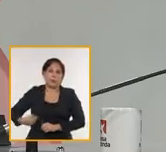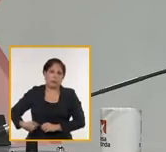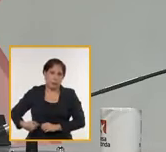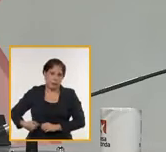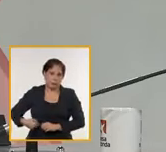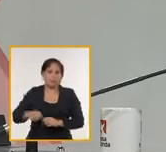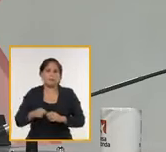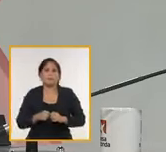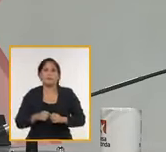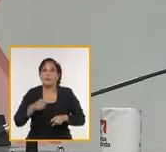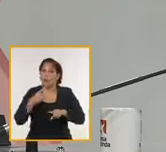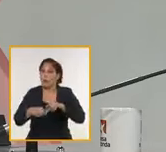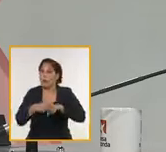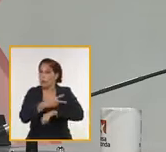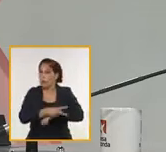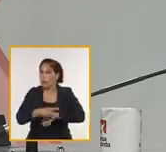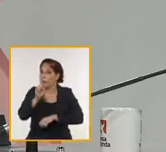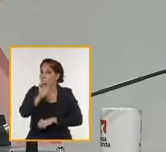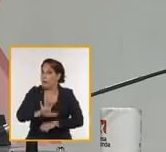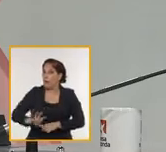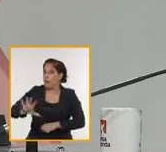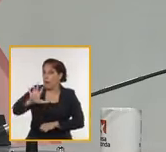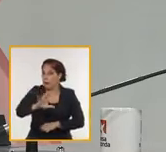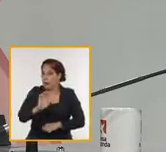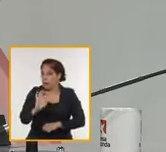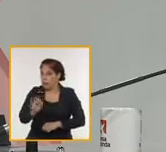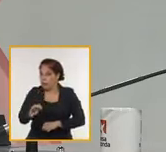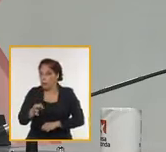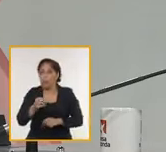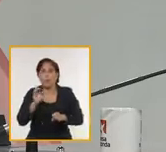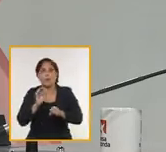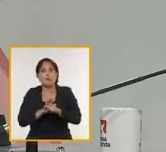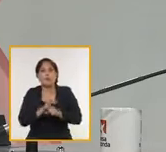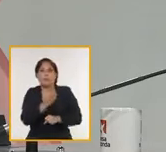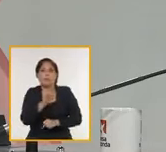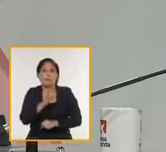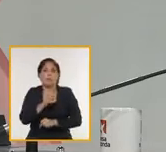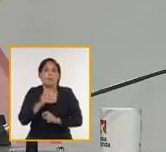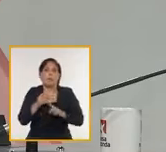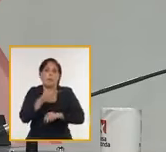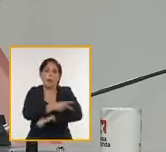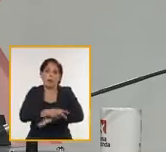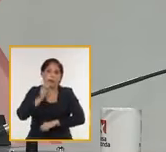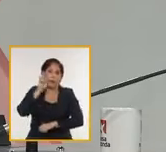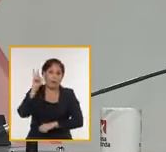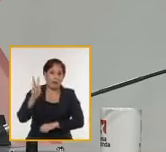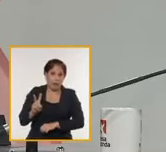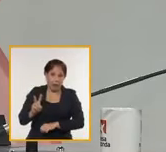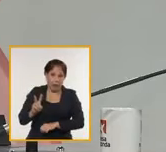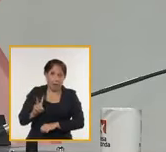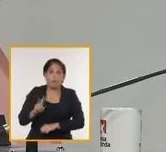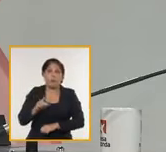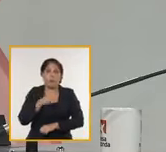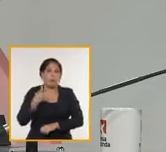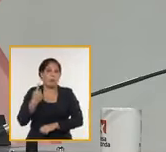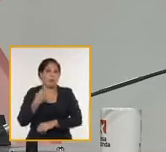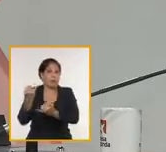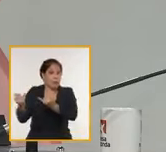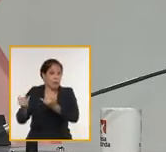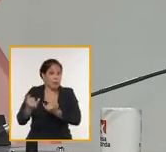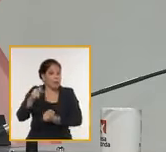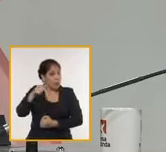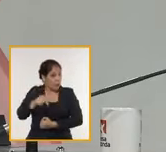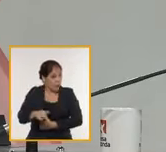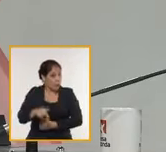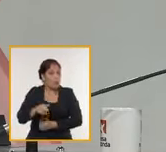en algunas naciones asiáticas. Ha comenzado esta gira por Vietnam, y parte de nuestras noticias del día,